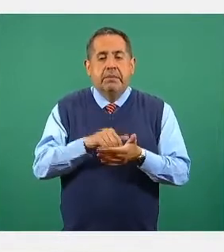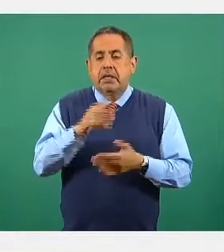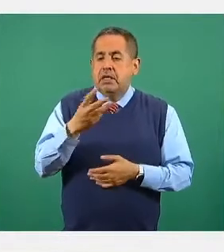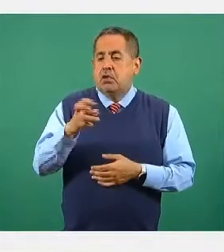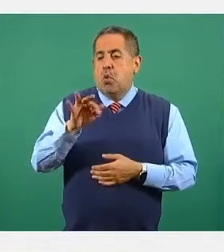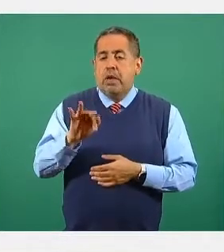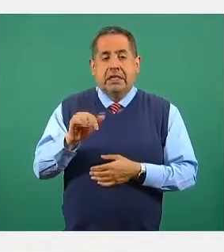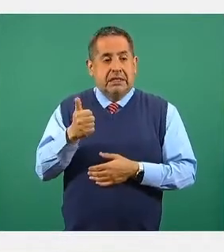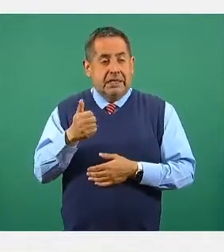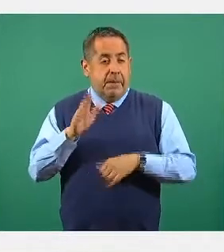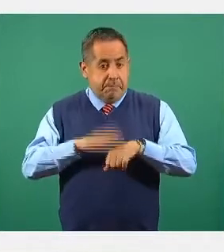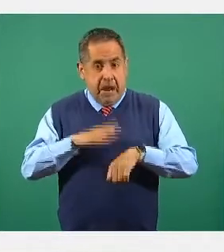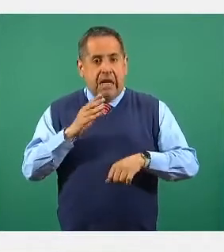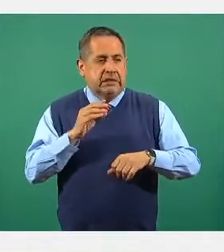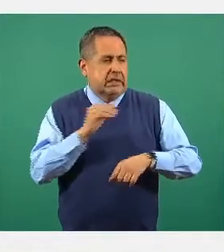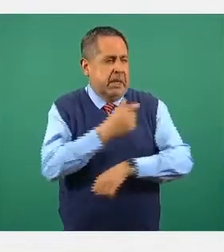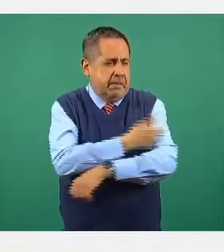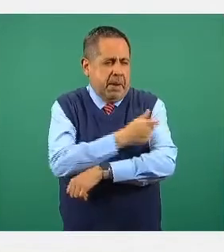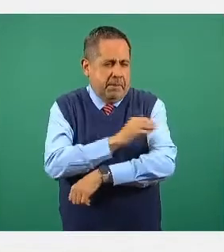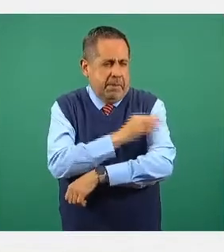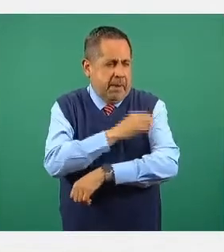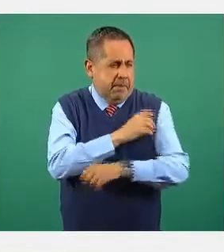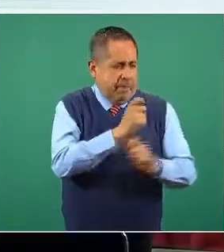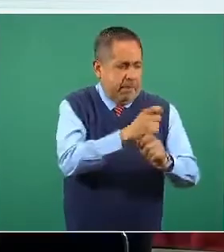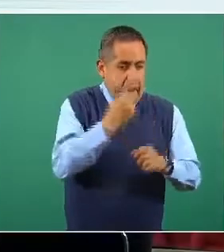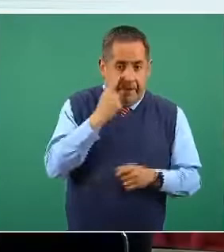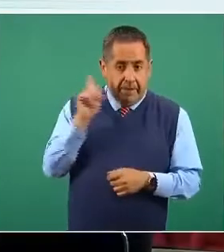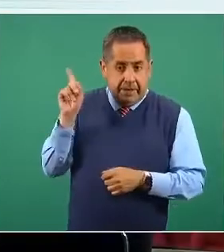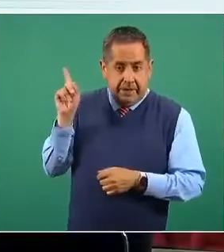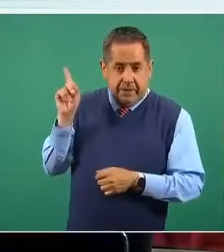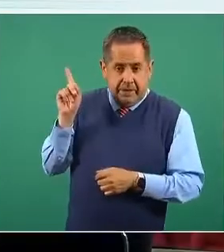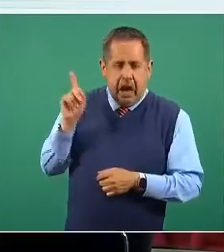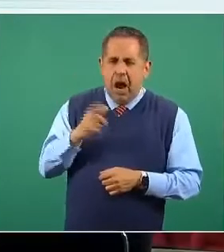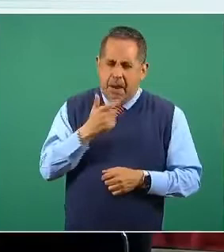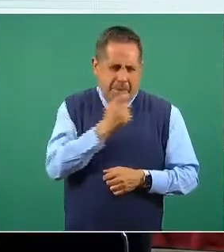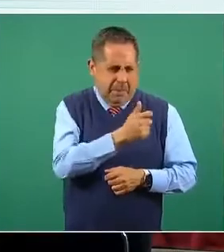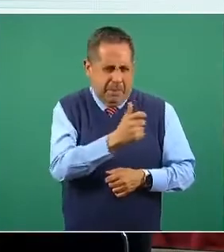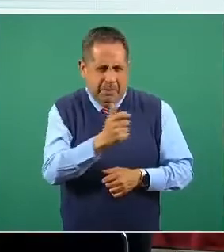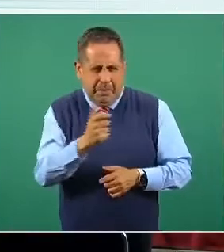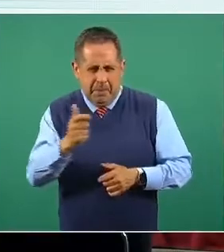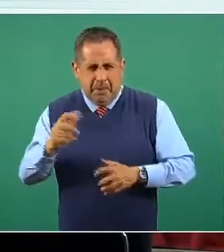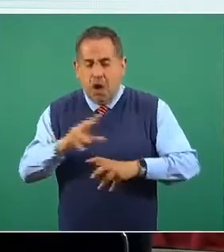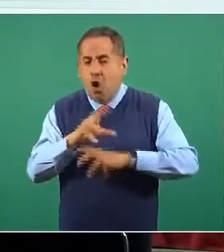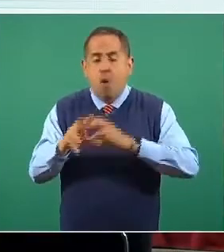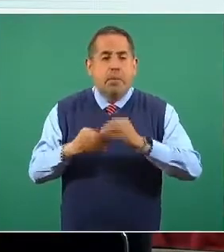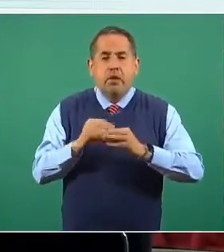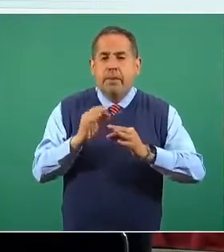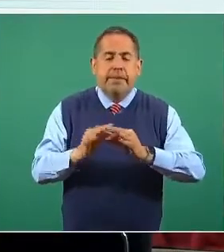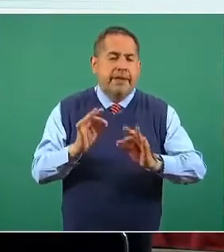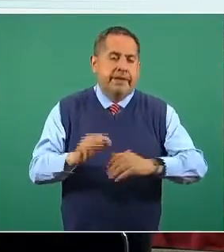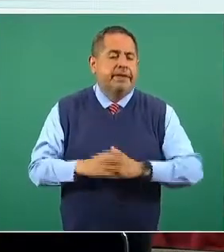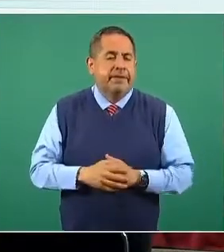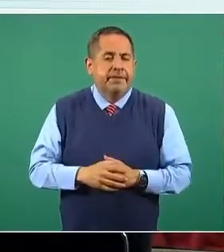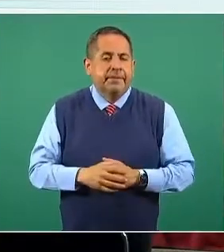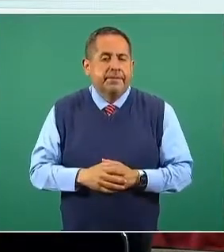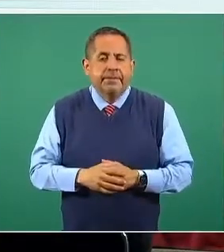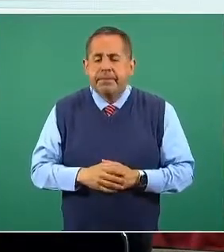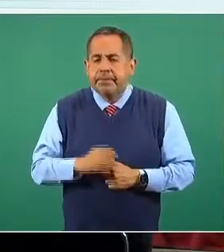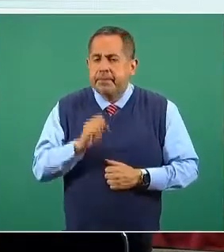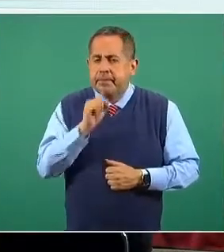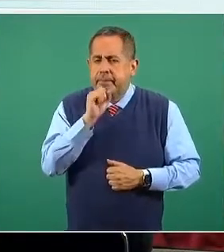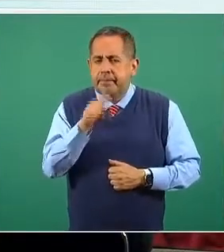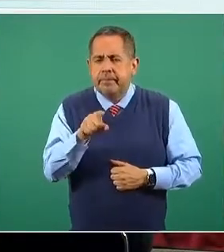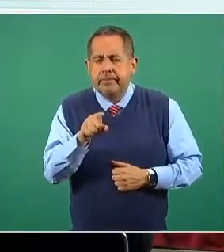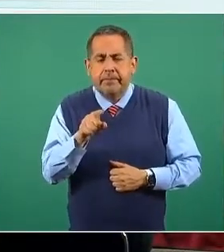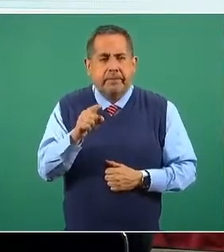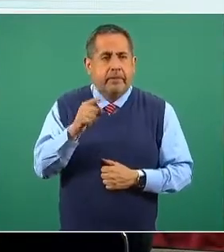27.346, que son precisamente el número grande que vemos en el lado derecho. De manera similar, como veíamos